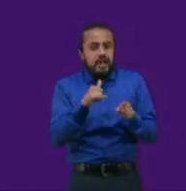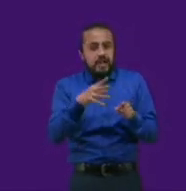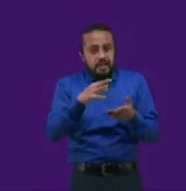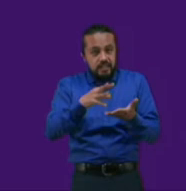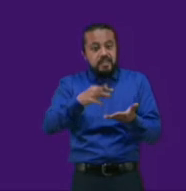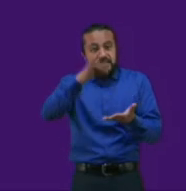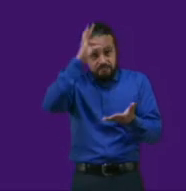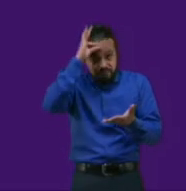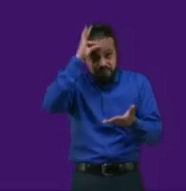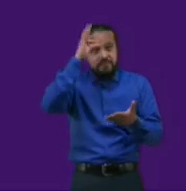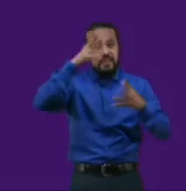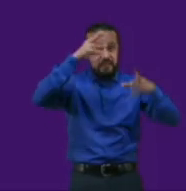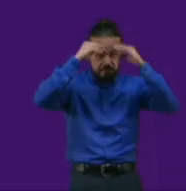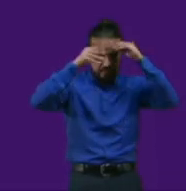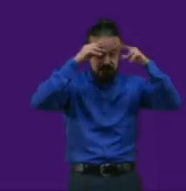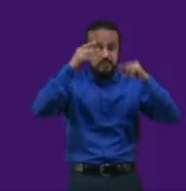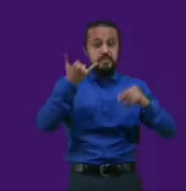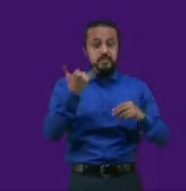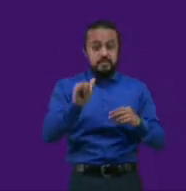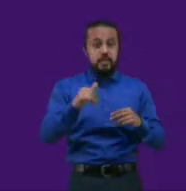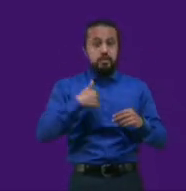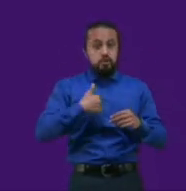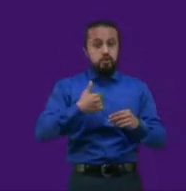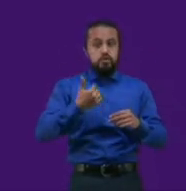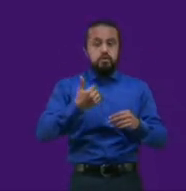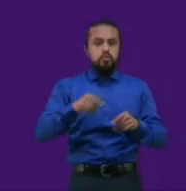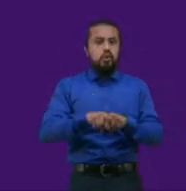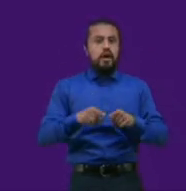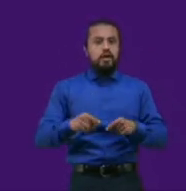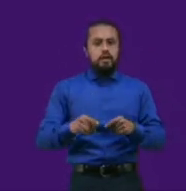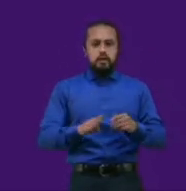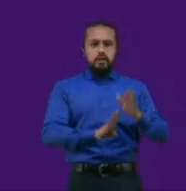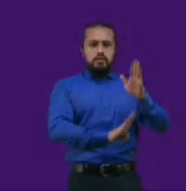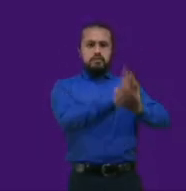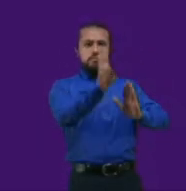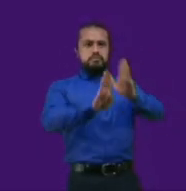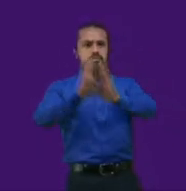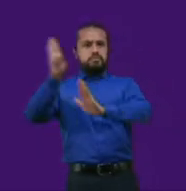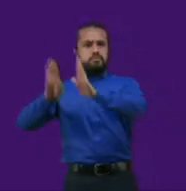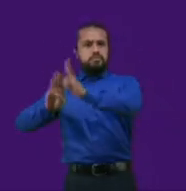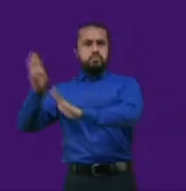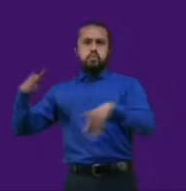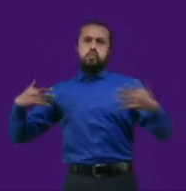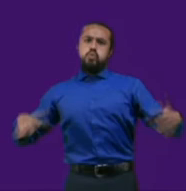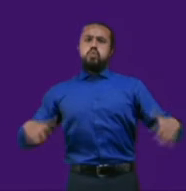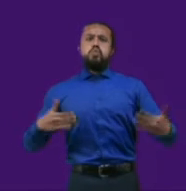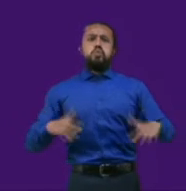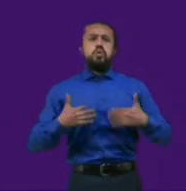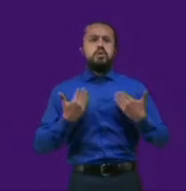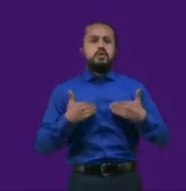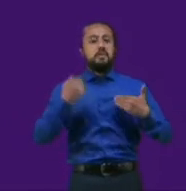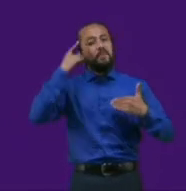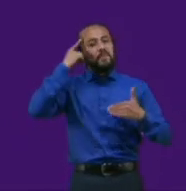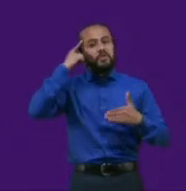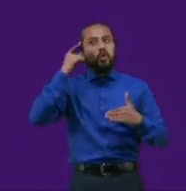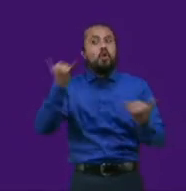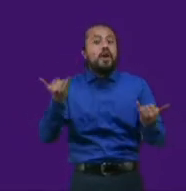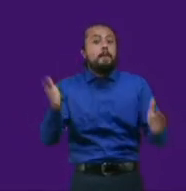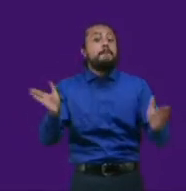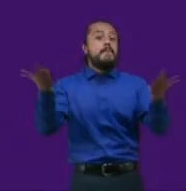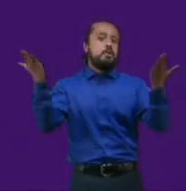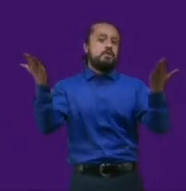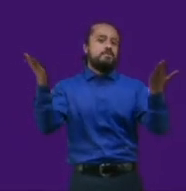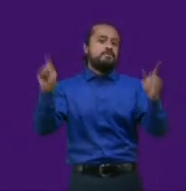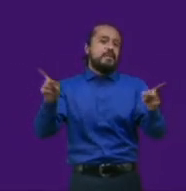cosas han funcionado y pues hemos crecido mucho y estamos pues felices con el crecimiento, pero sabemos que podíamos haber estado en un lugar mucho, mucho